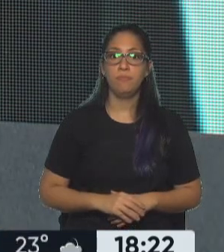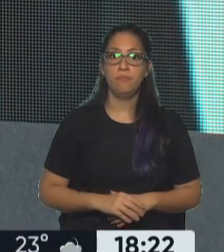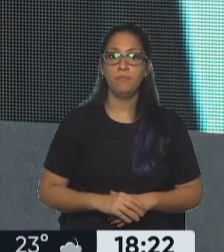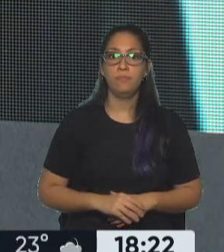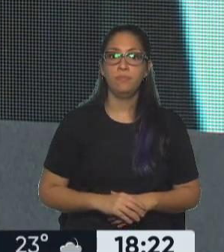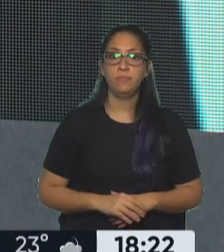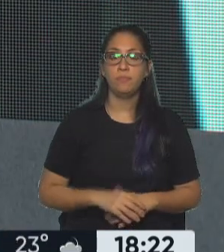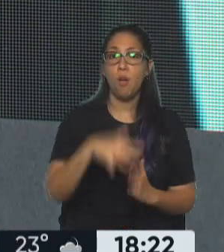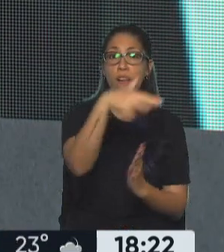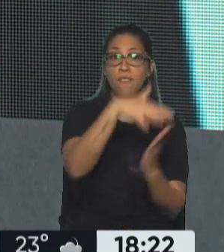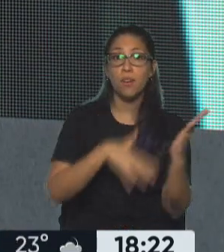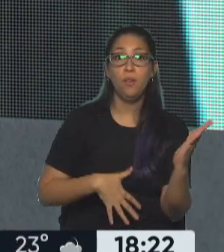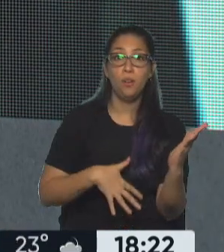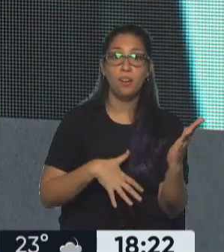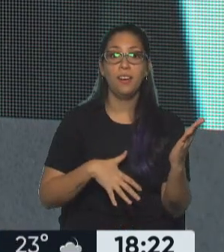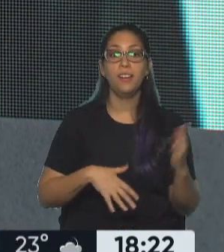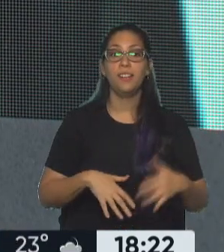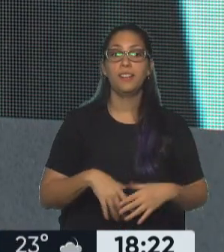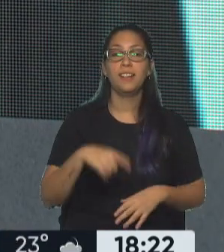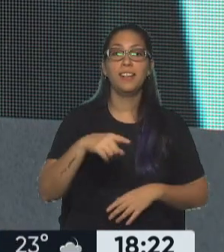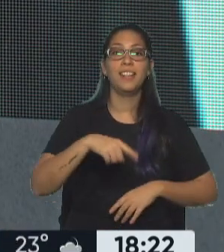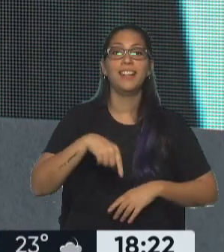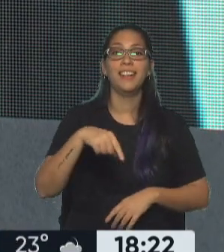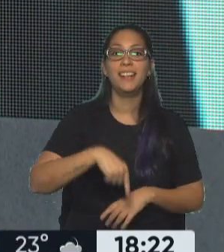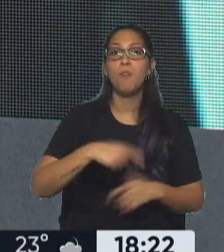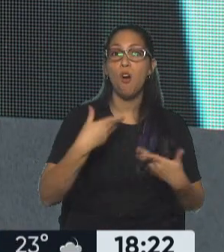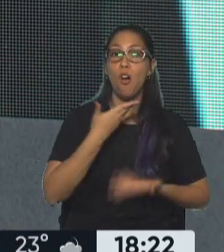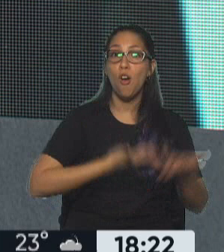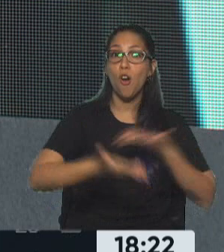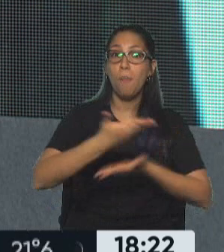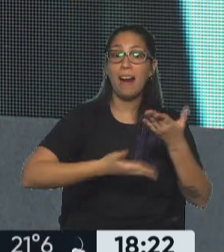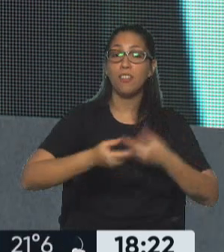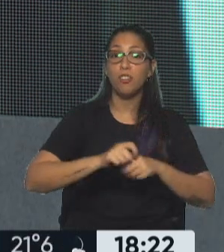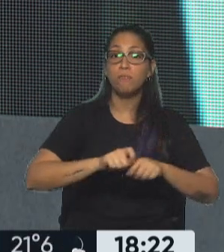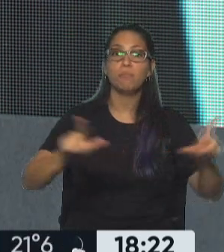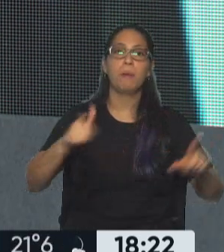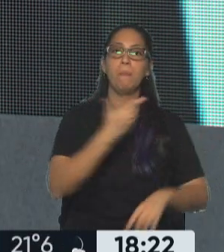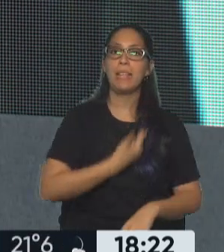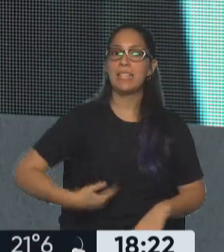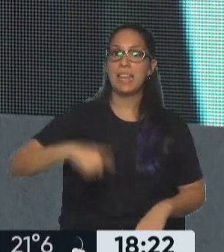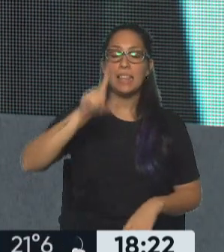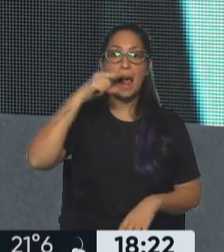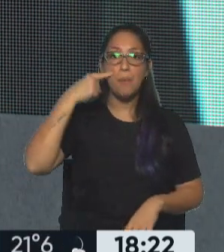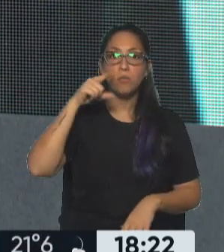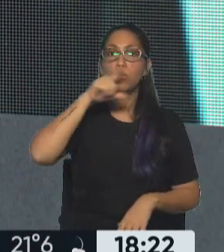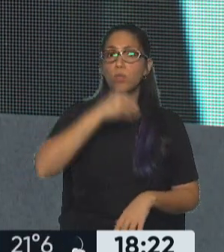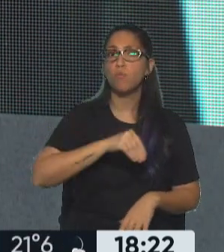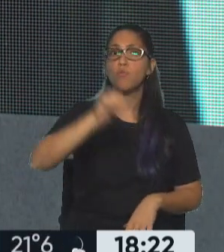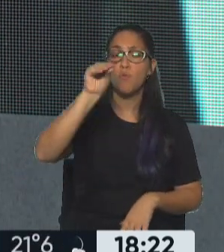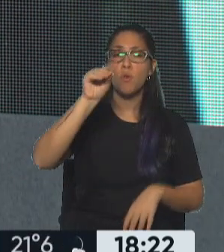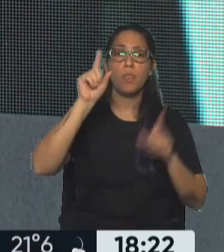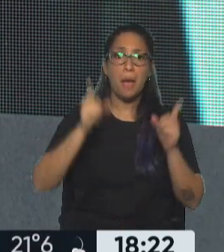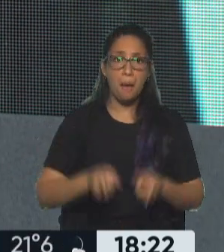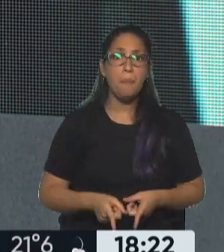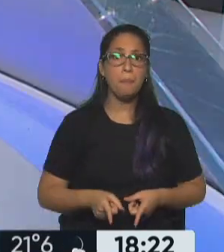Bueno, parte de ese informe entonces que compartía hoy la vicepresidenta en sus redes sociales. También el presidente Alberto Fernández en la red social Twitter